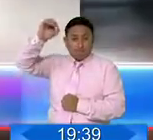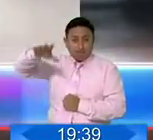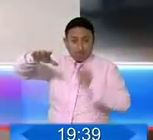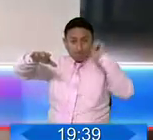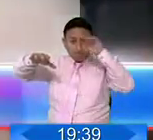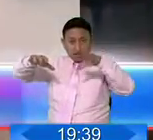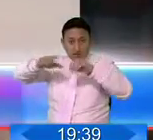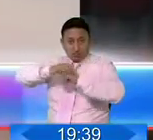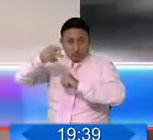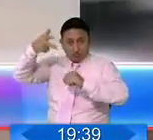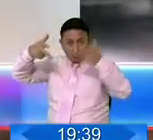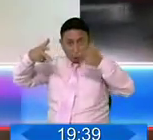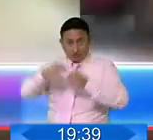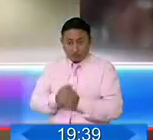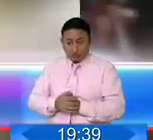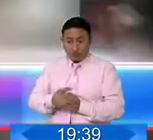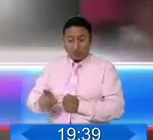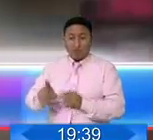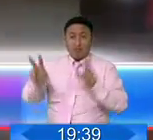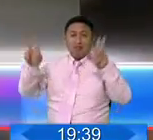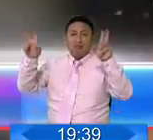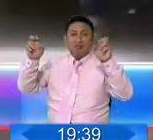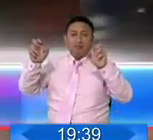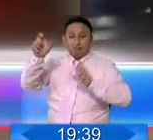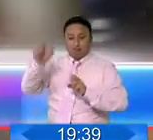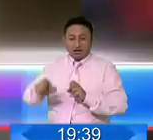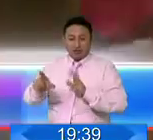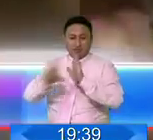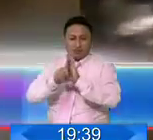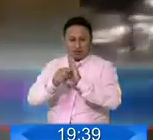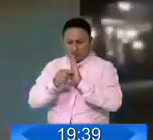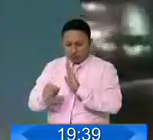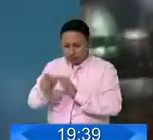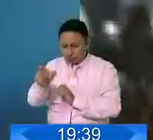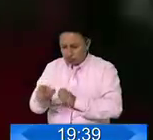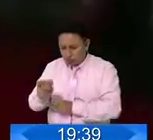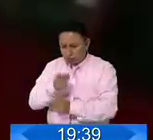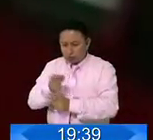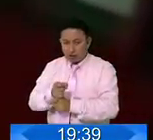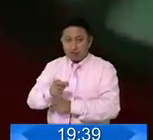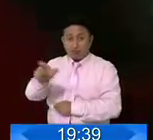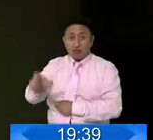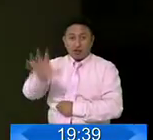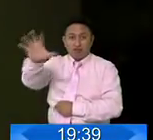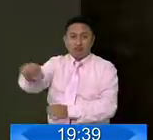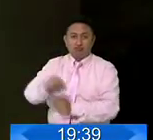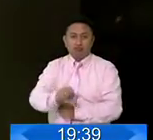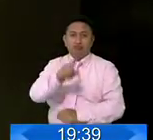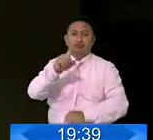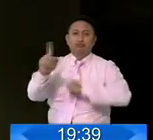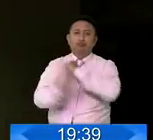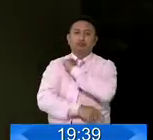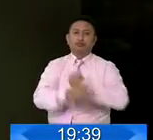a perseguir, entre comillas, legalmente, porque tiene que ser legalmente, pero esa gente tiene que ser sancionada.